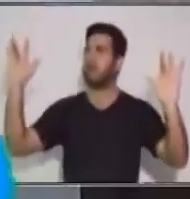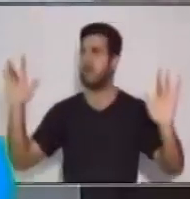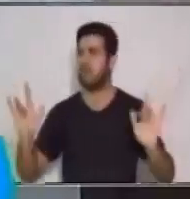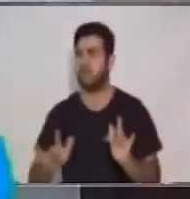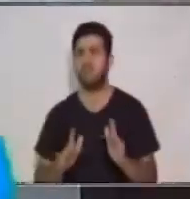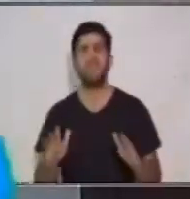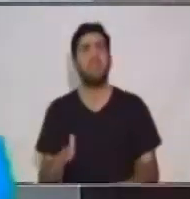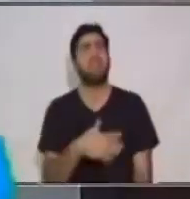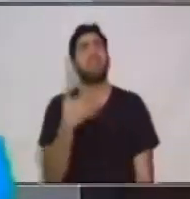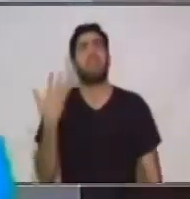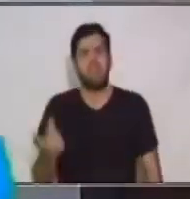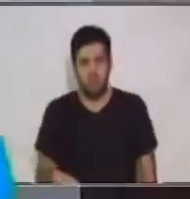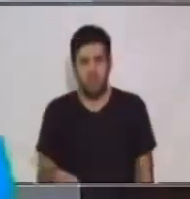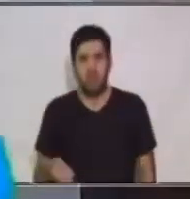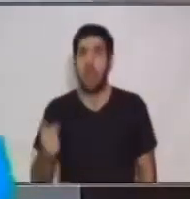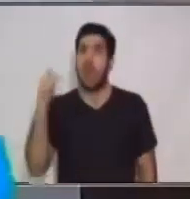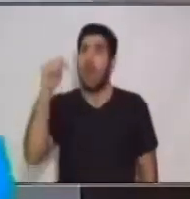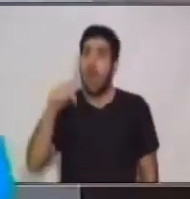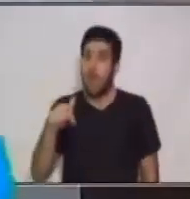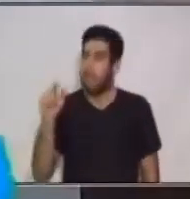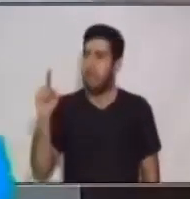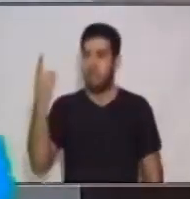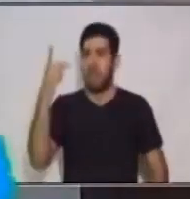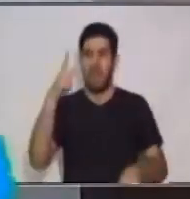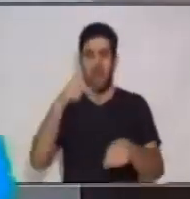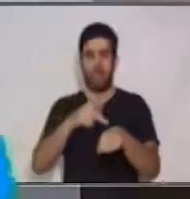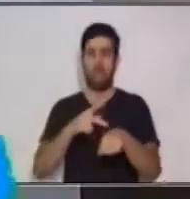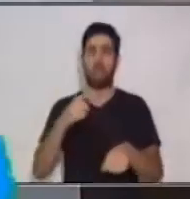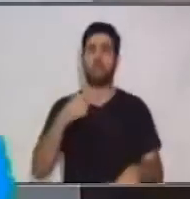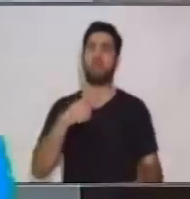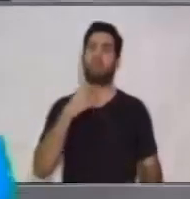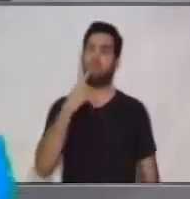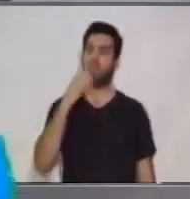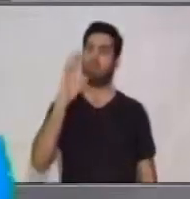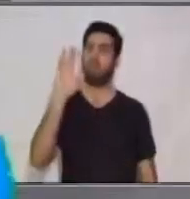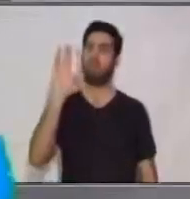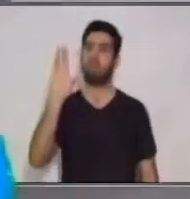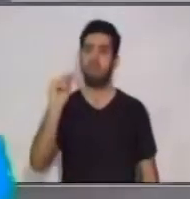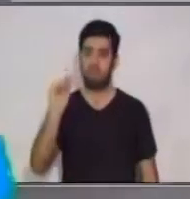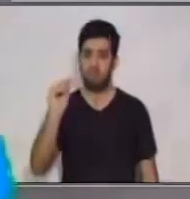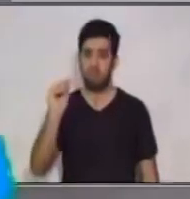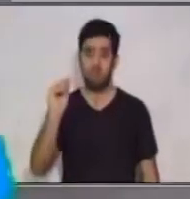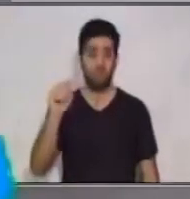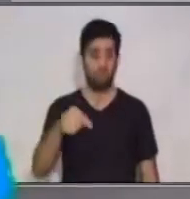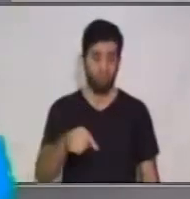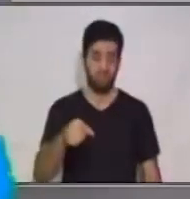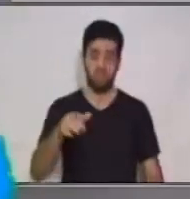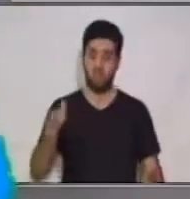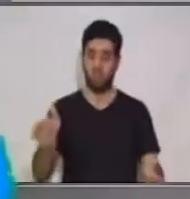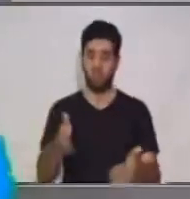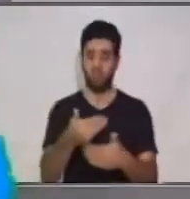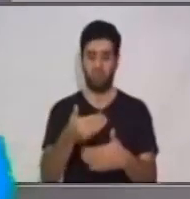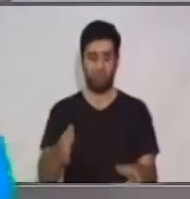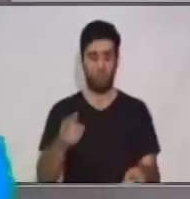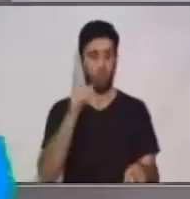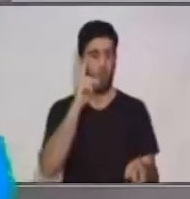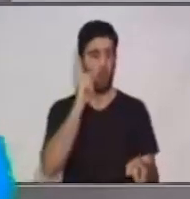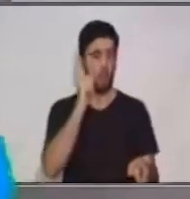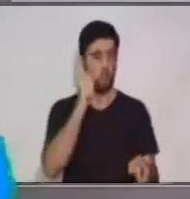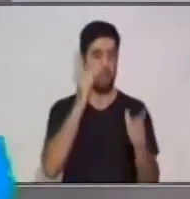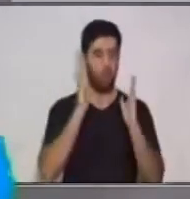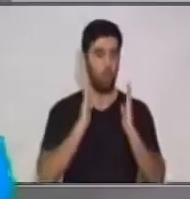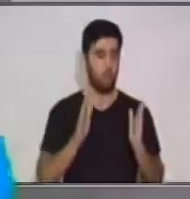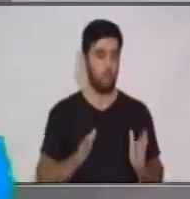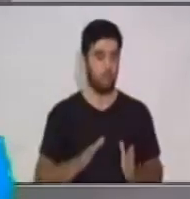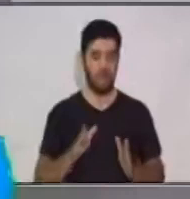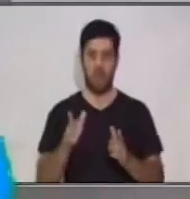primera relación, el primer discurso. No había todavía un hombre, ni un animal,